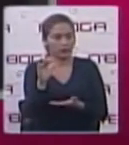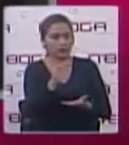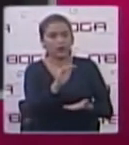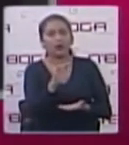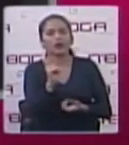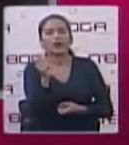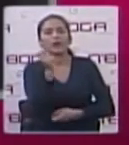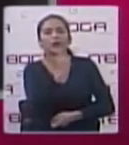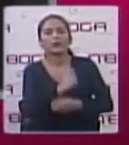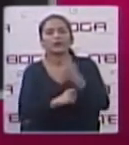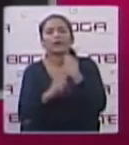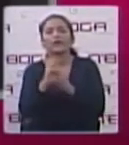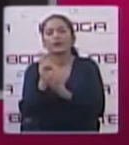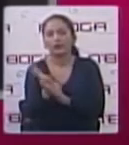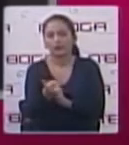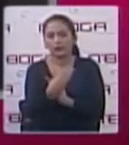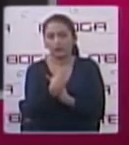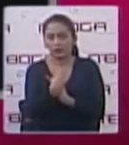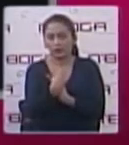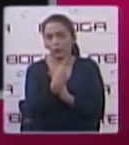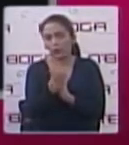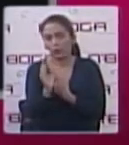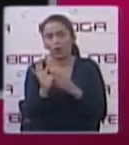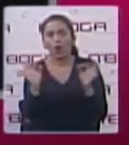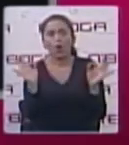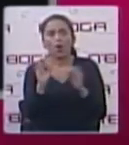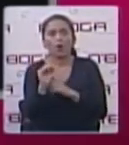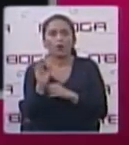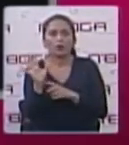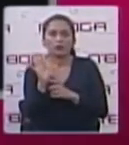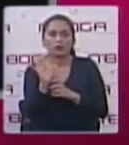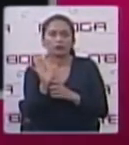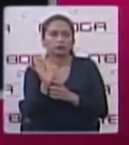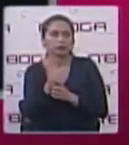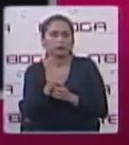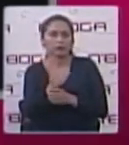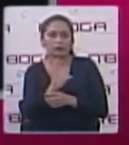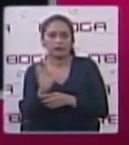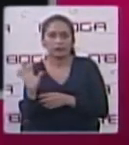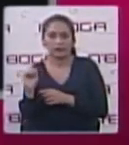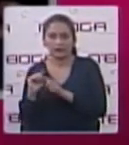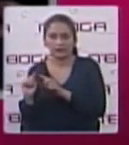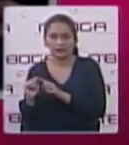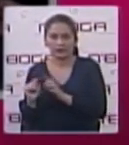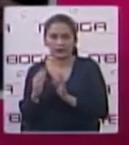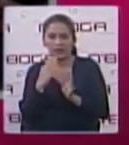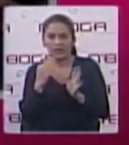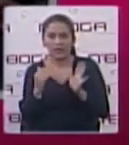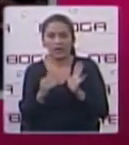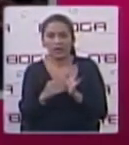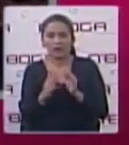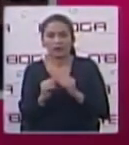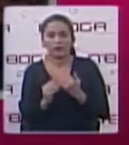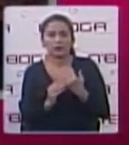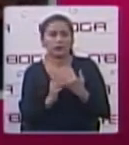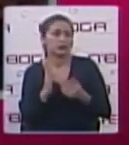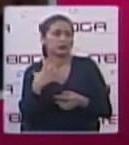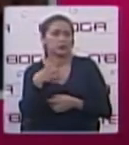eventos. Yo digo, si a mí me invitan a la tienda Rosita, yo voy con mi cafetera y mi producto y ahí estoy,